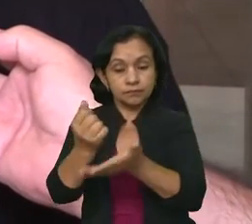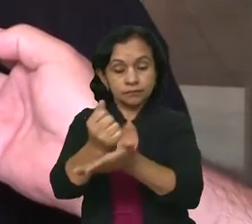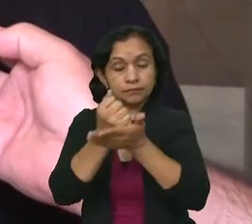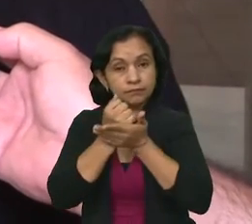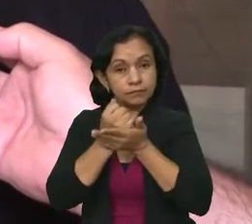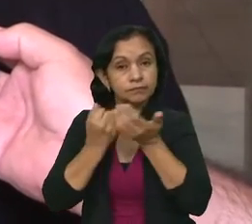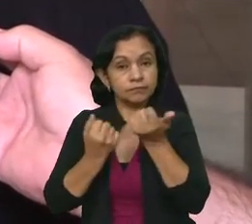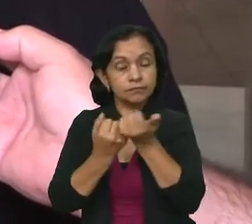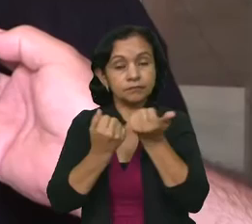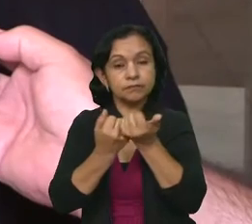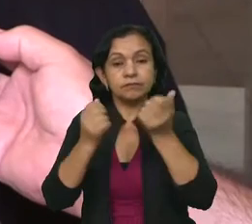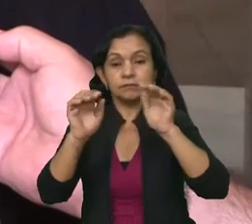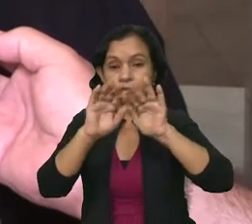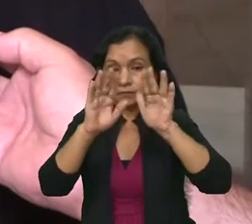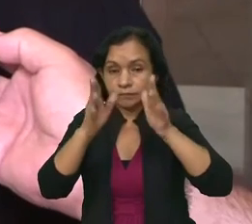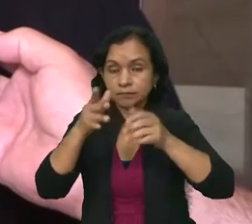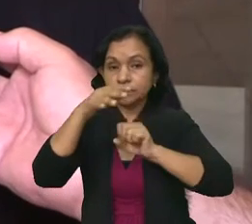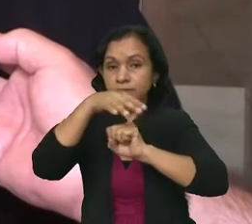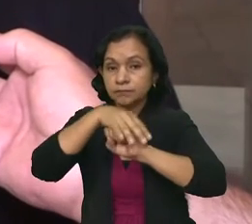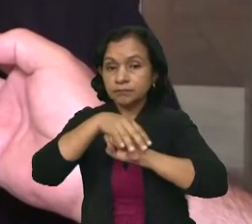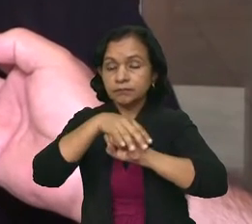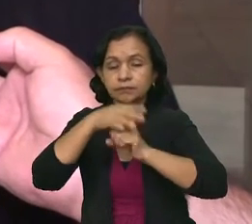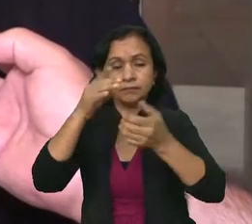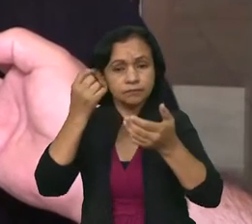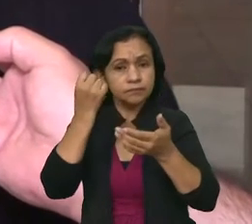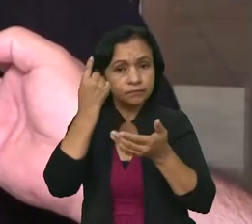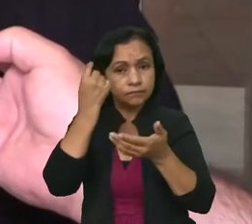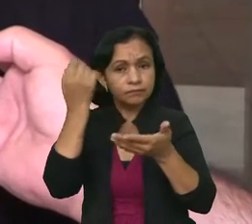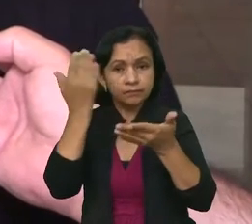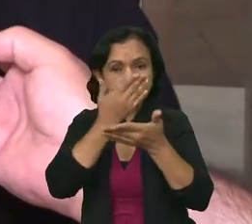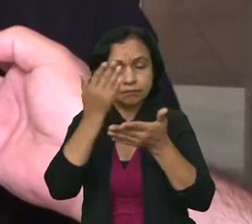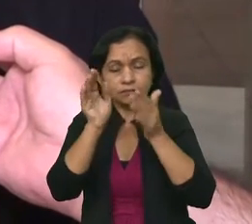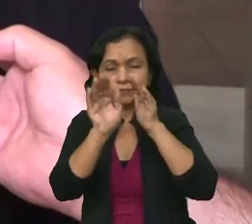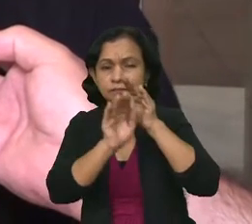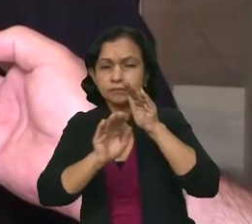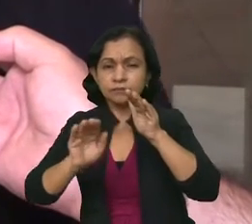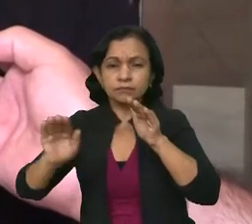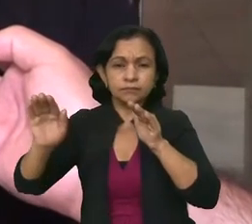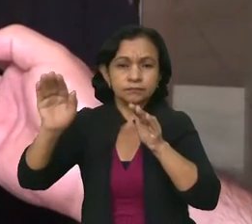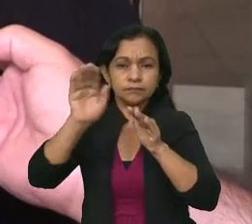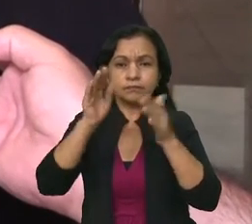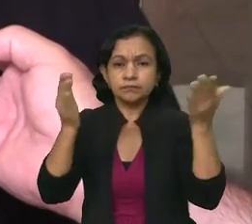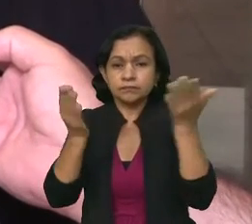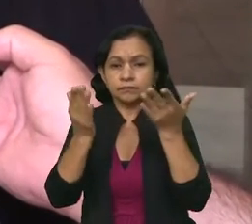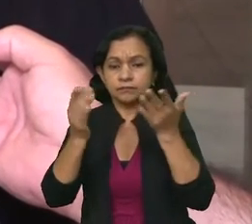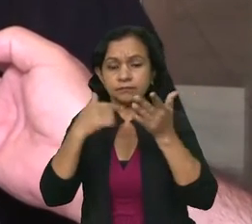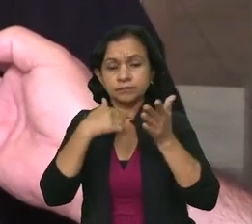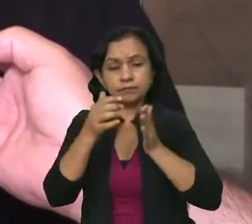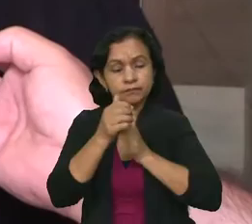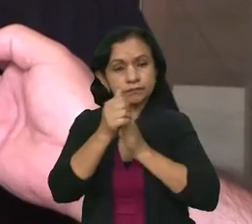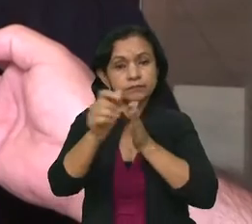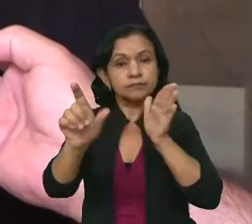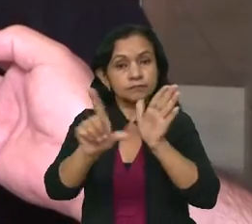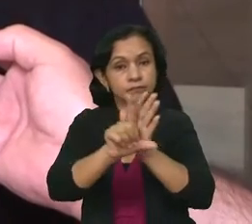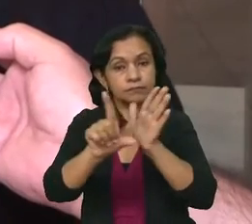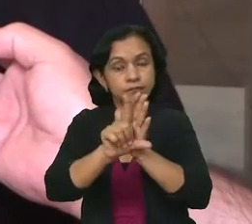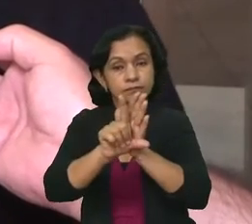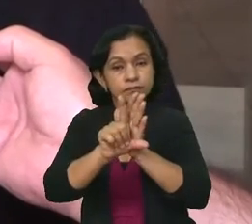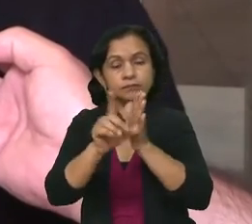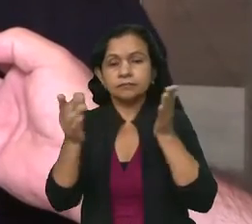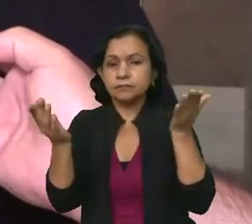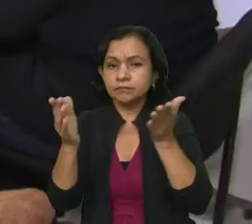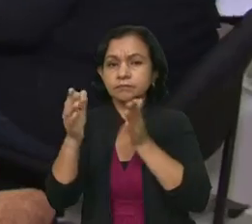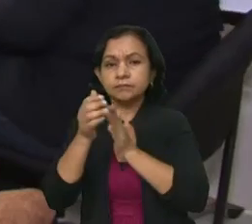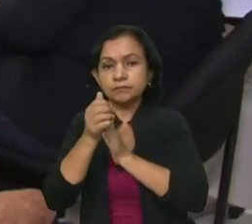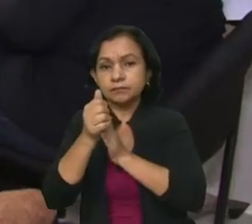como Comisión de la Mujer para tener un amplio conocimiento en cuanto a cómo nosotros dirigimos las leyes, en base a qué las dirigimos,